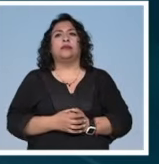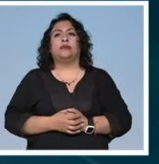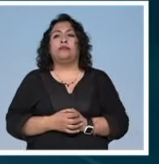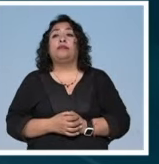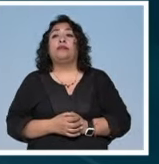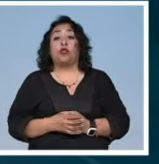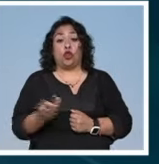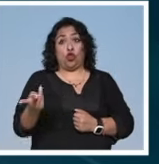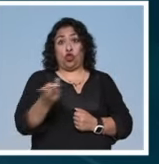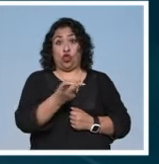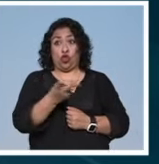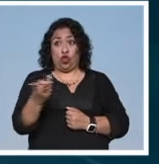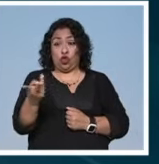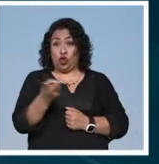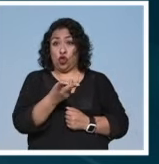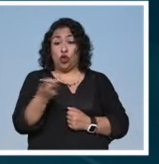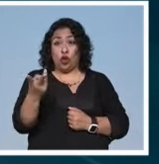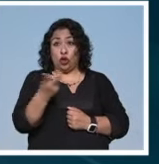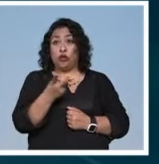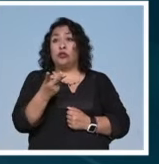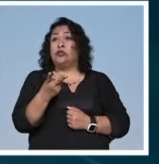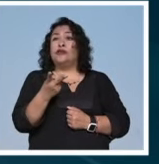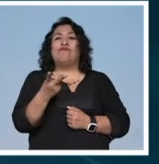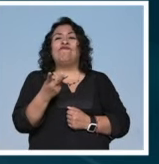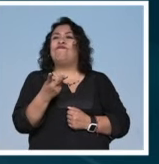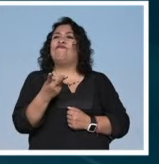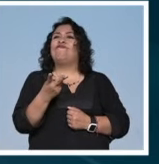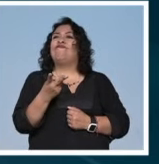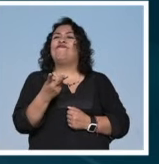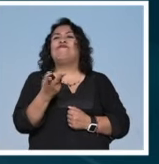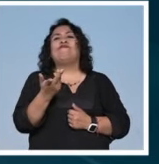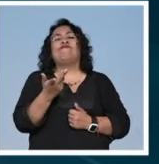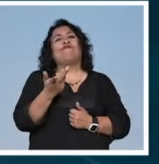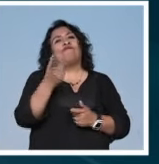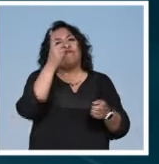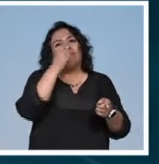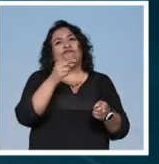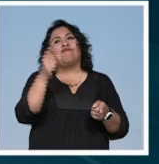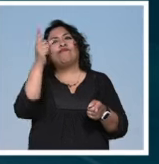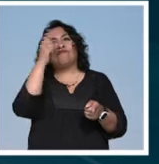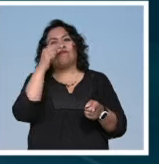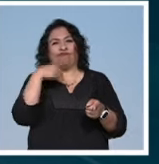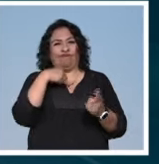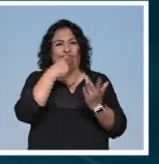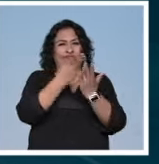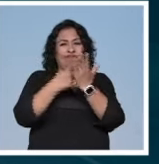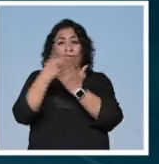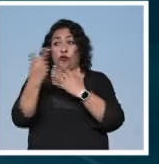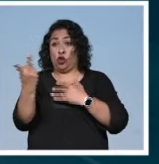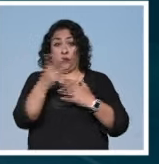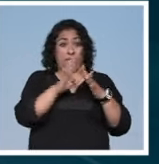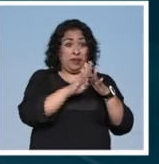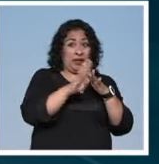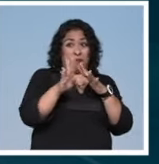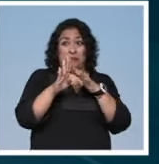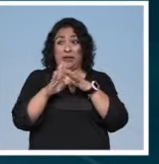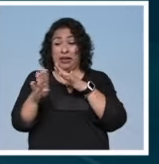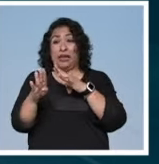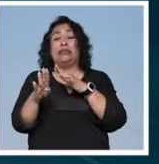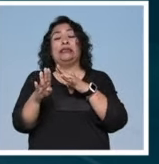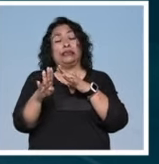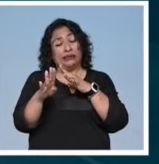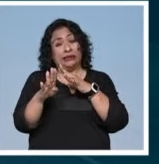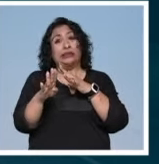que a ambos las cosas no les salen como lo tenían planeado, ¿no? Para ambos migrar representaba